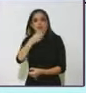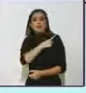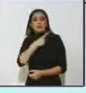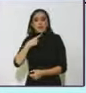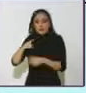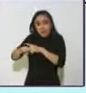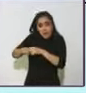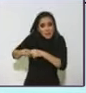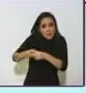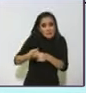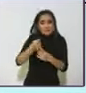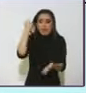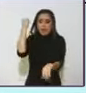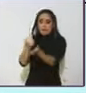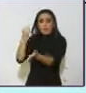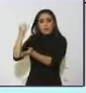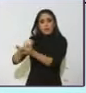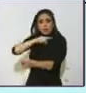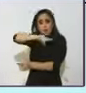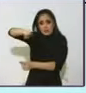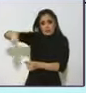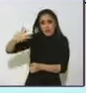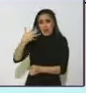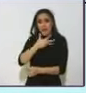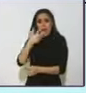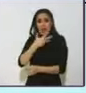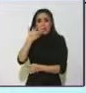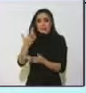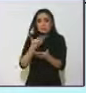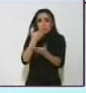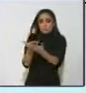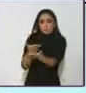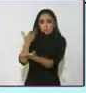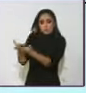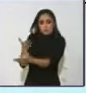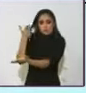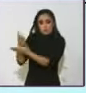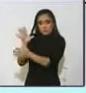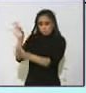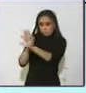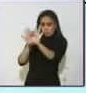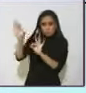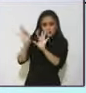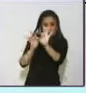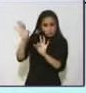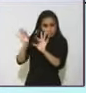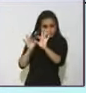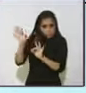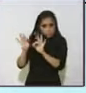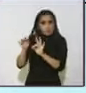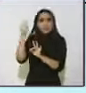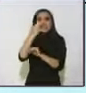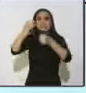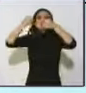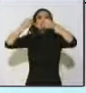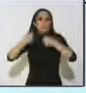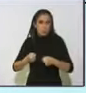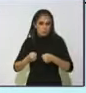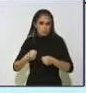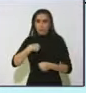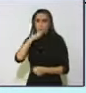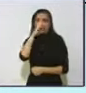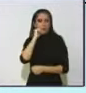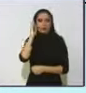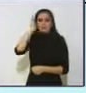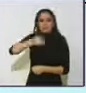a todos los concesionarios que ofrezcan un servicio de calidad digno y seguro es increíble y es inaceptable que la